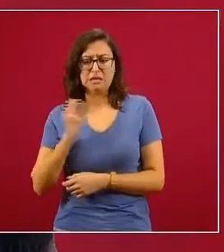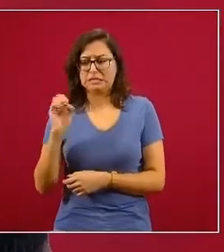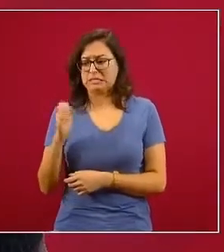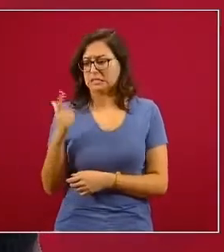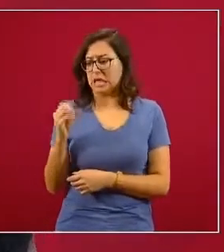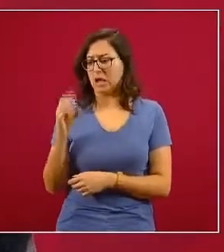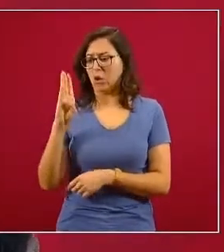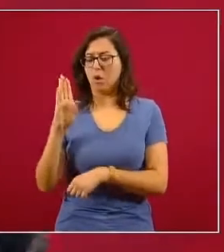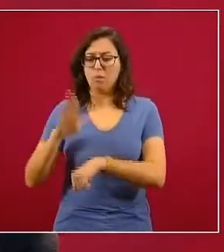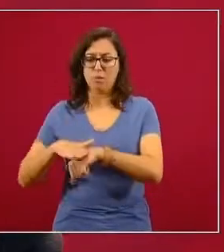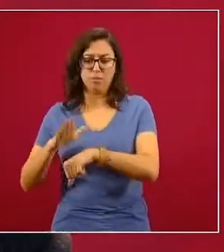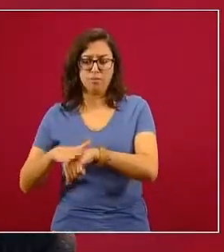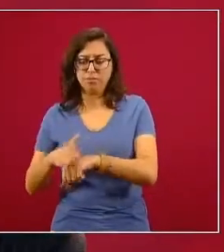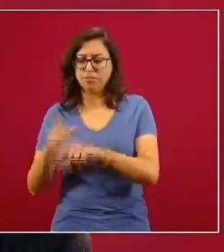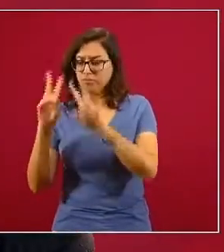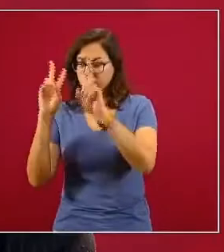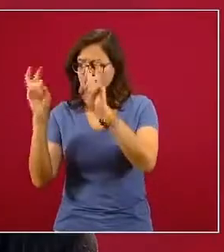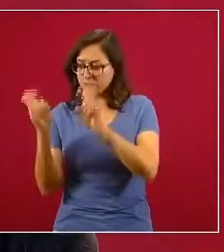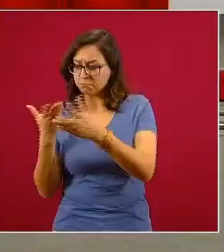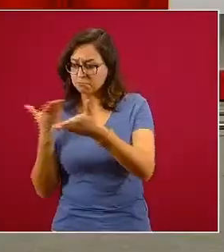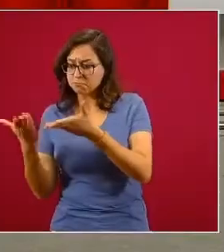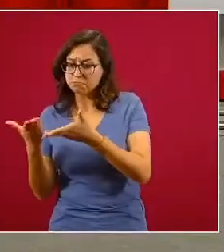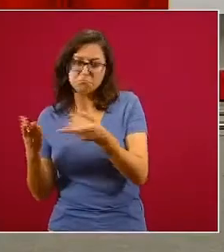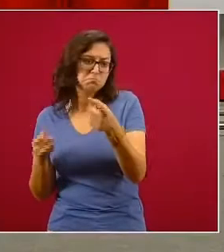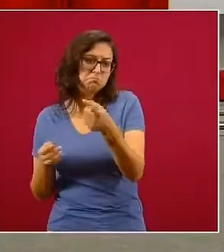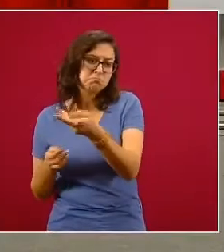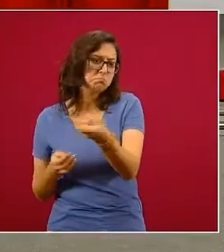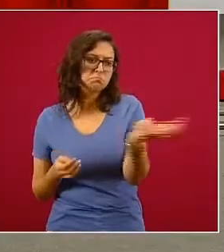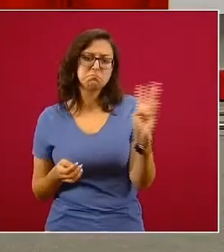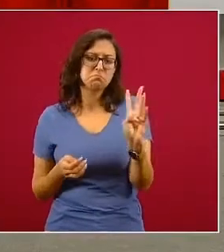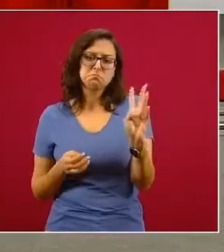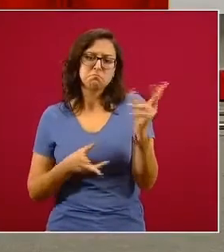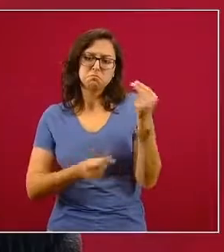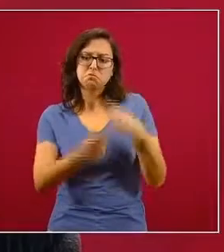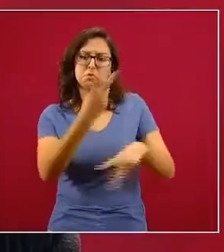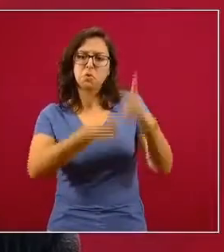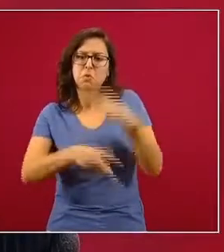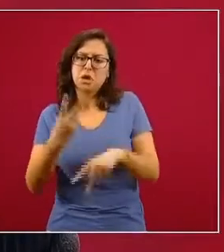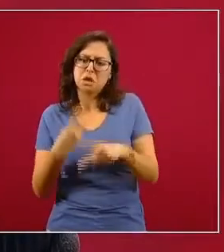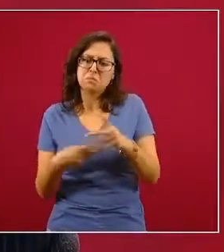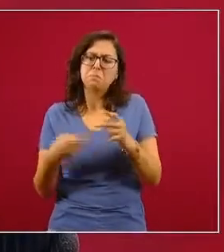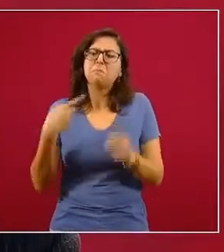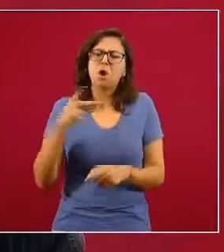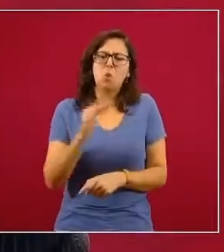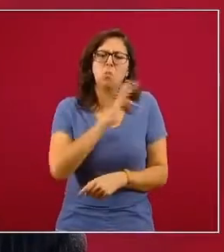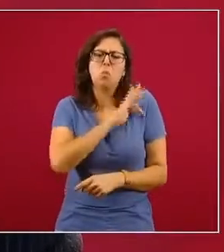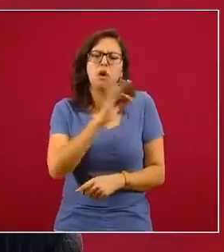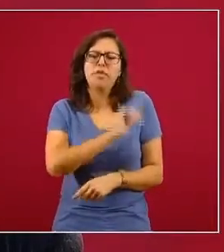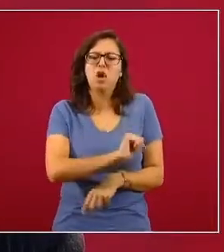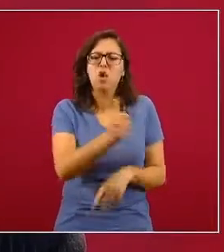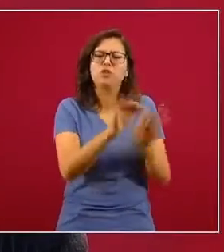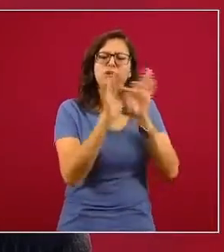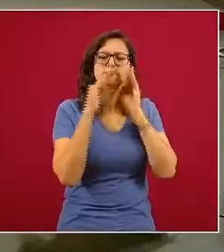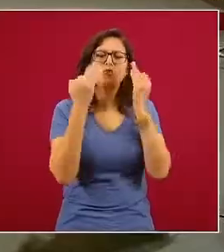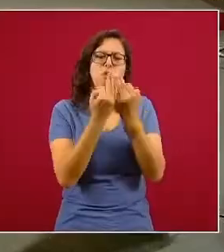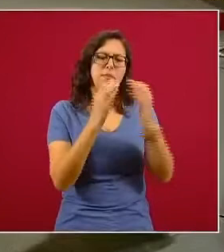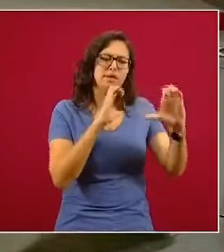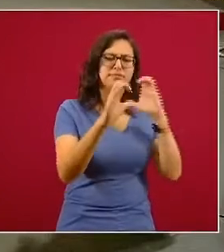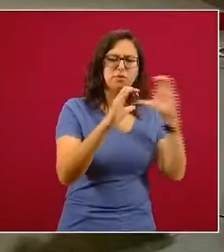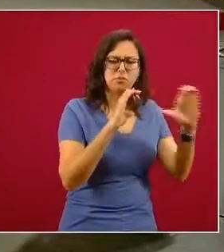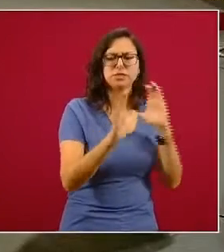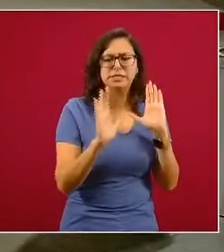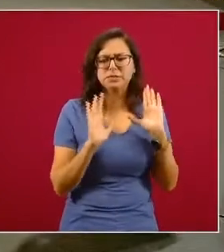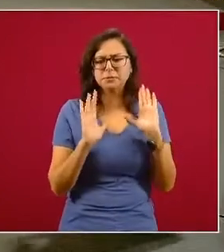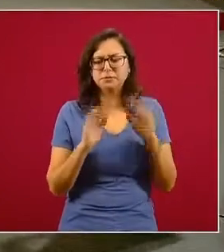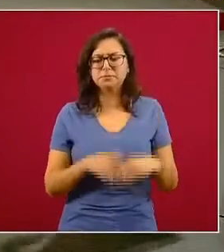Gobernación para discutir varios temas, habrá otros mecanismos de comunicación directa, y los tenemos.